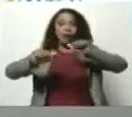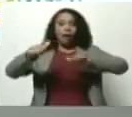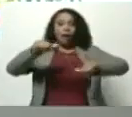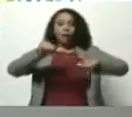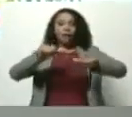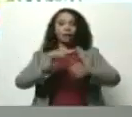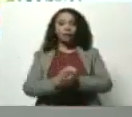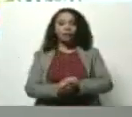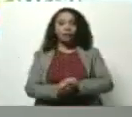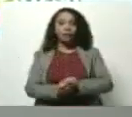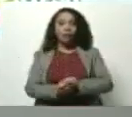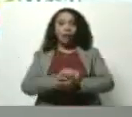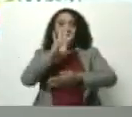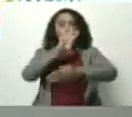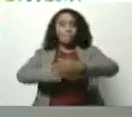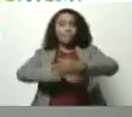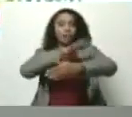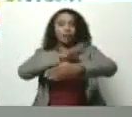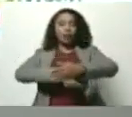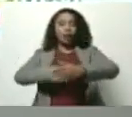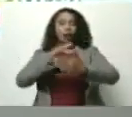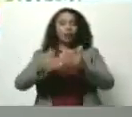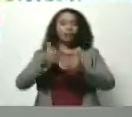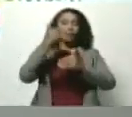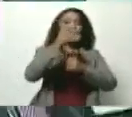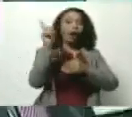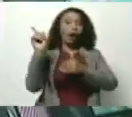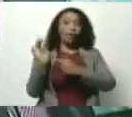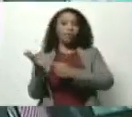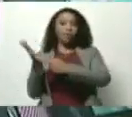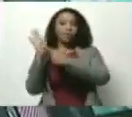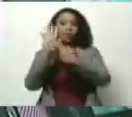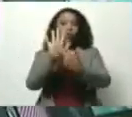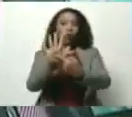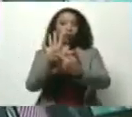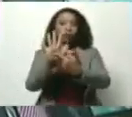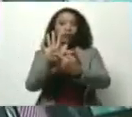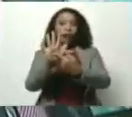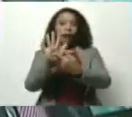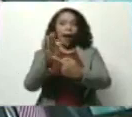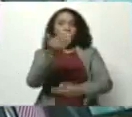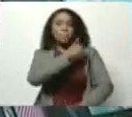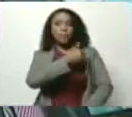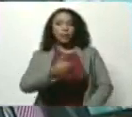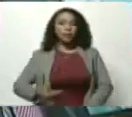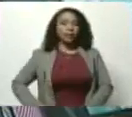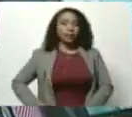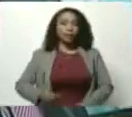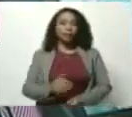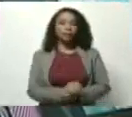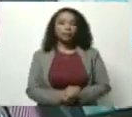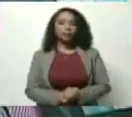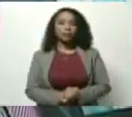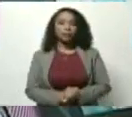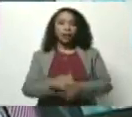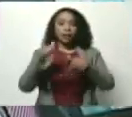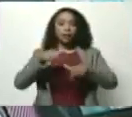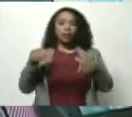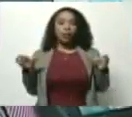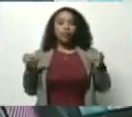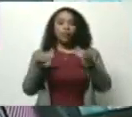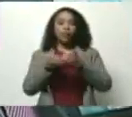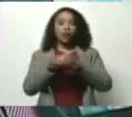jose barcelona producción rugby y luego él me presentó último al presidente de esta compañía